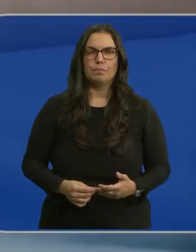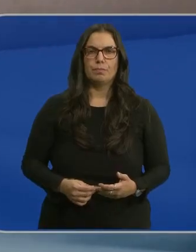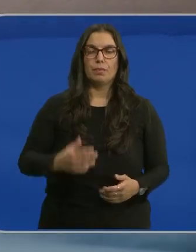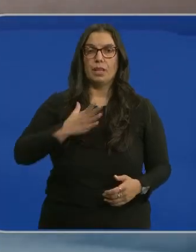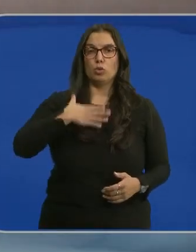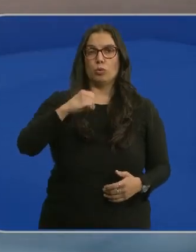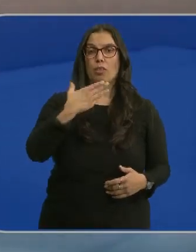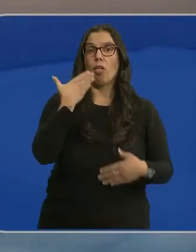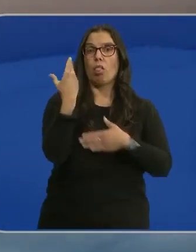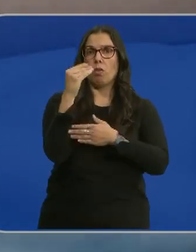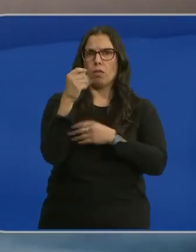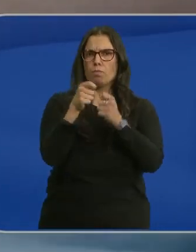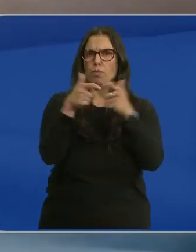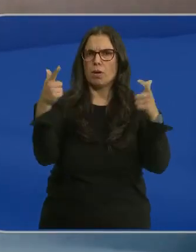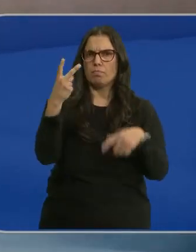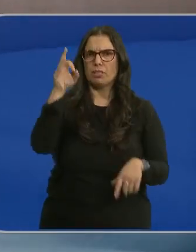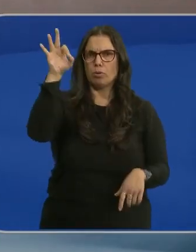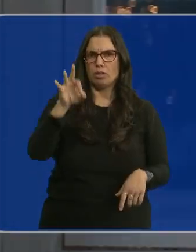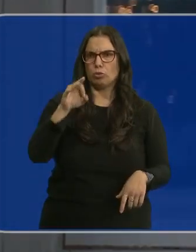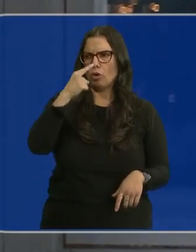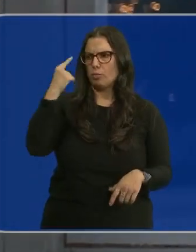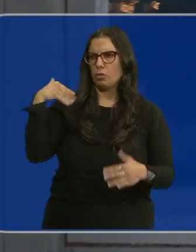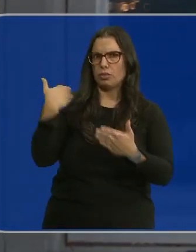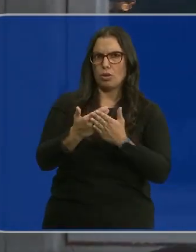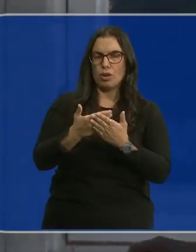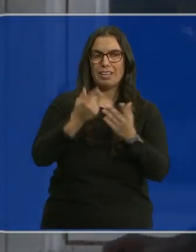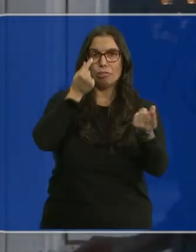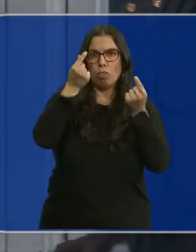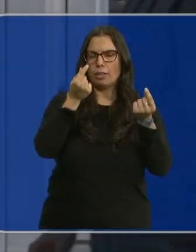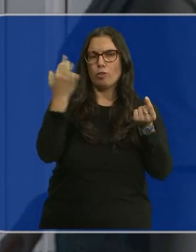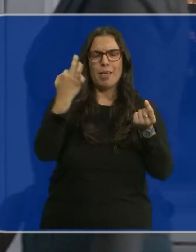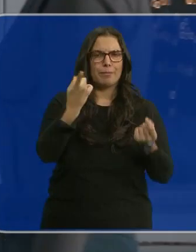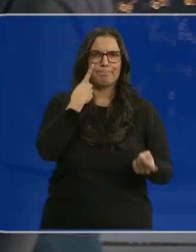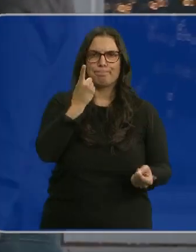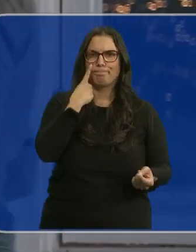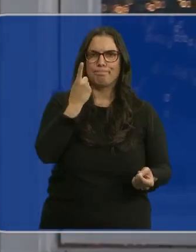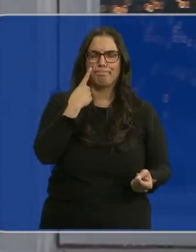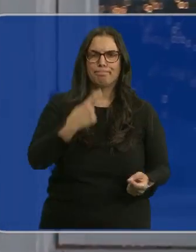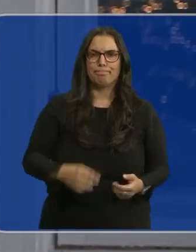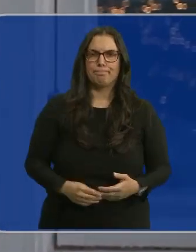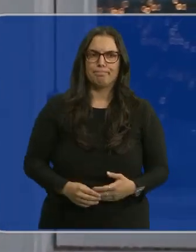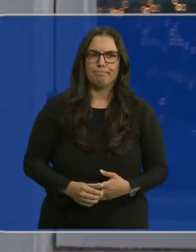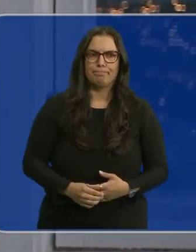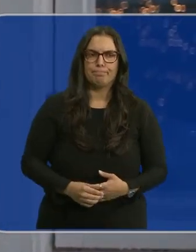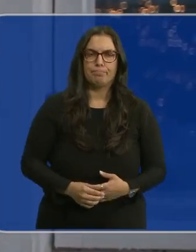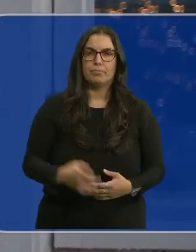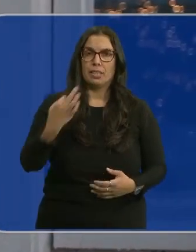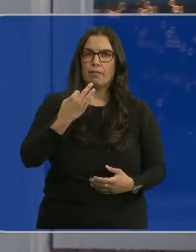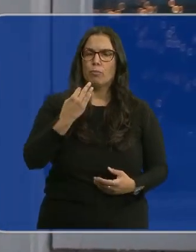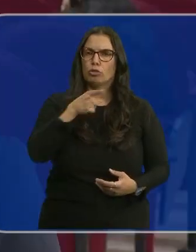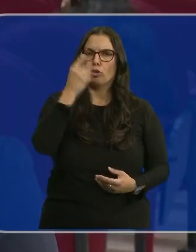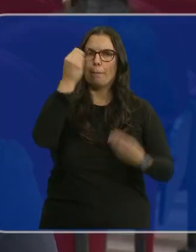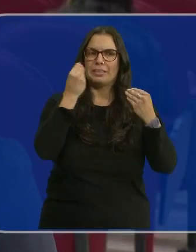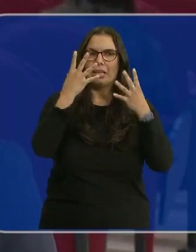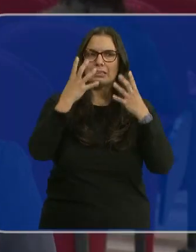Los suicidios de adolescentes han repuntado un 20% en un año, cifras que nos obligan a estar mucho más alerta. Nos lo tenemos que tomar en